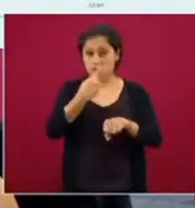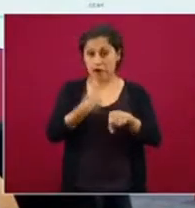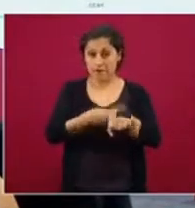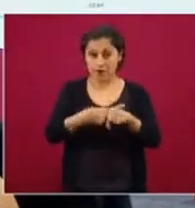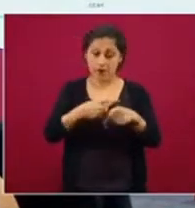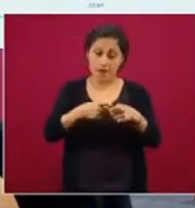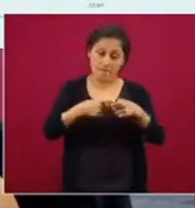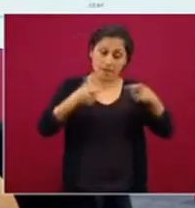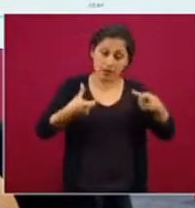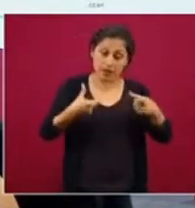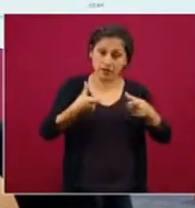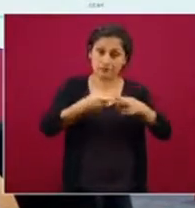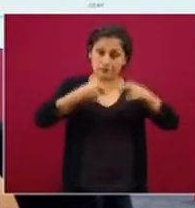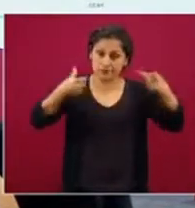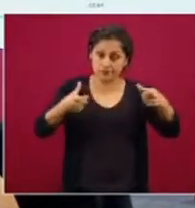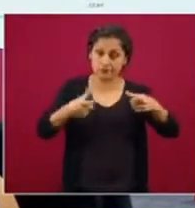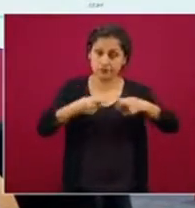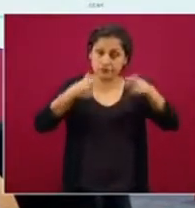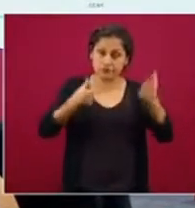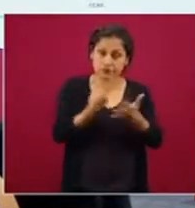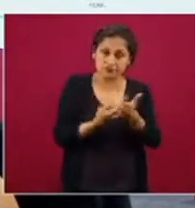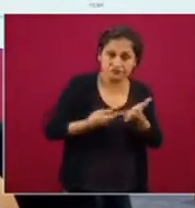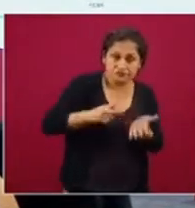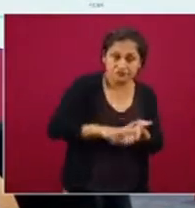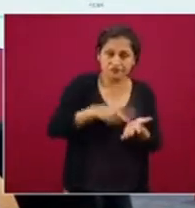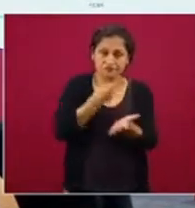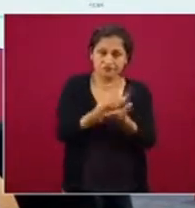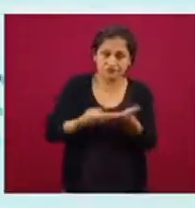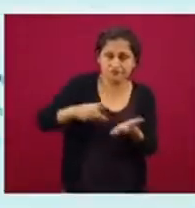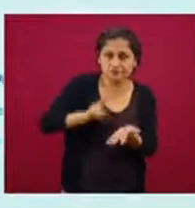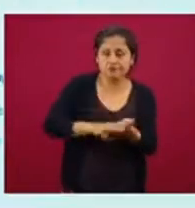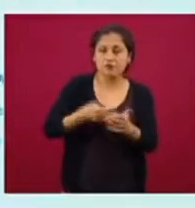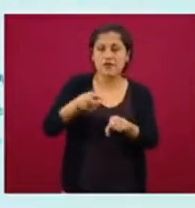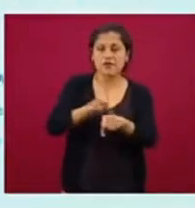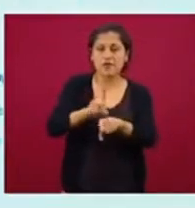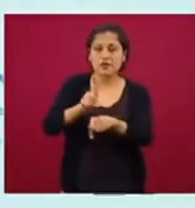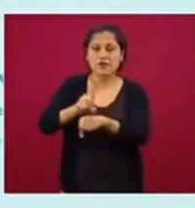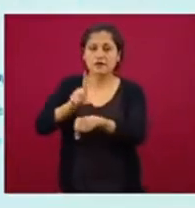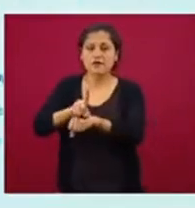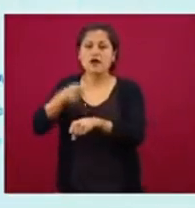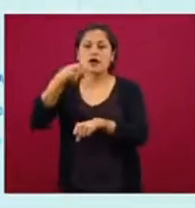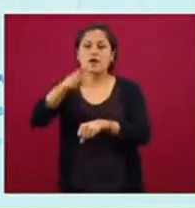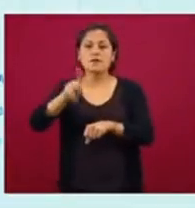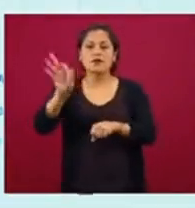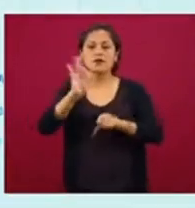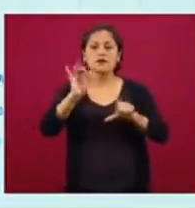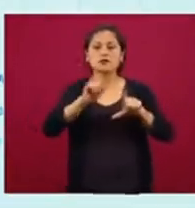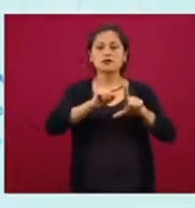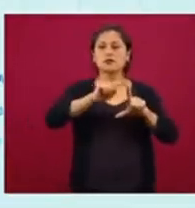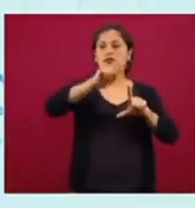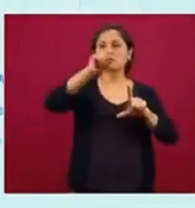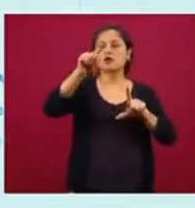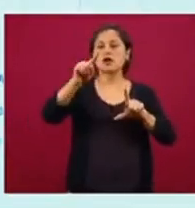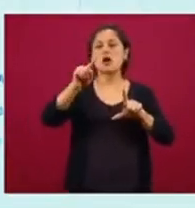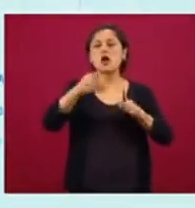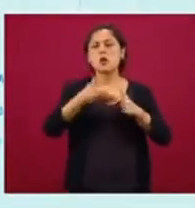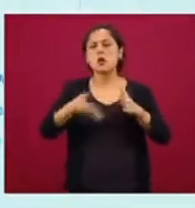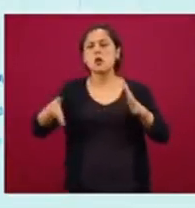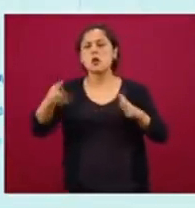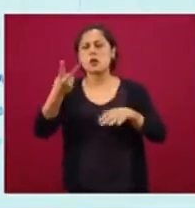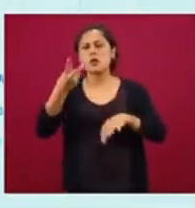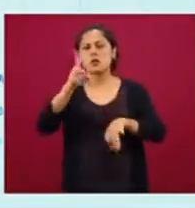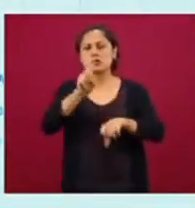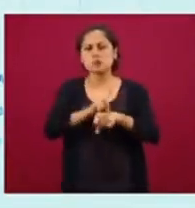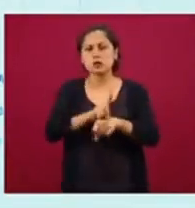día. Si transcurriera por aquí, se duplican cada 2 días. Si transcurriera por aquí, se duplica cada